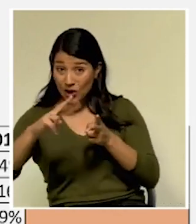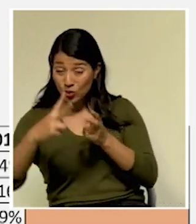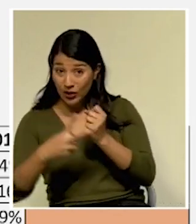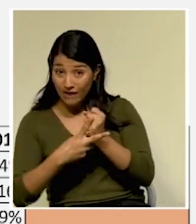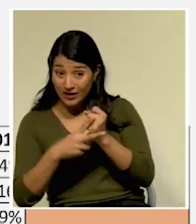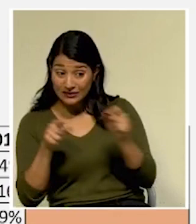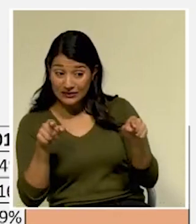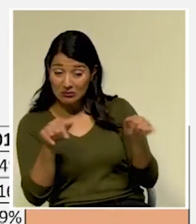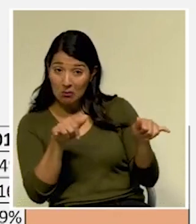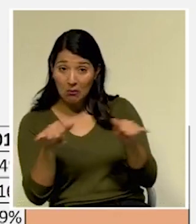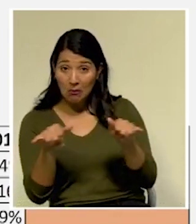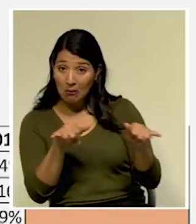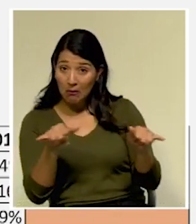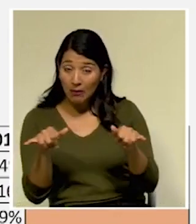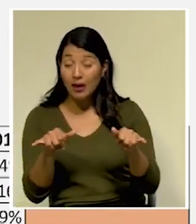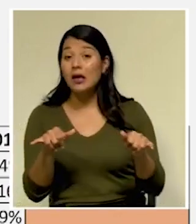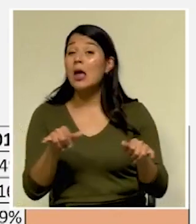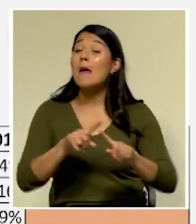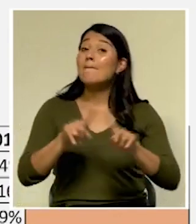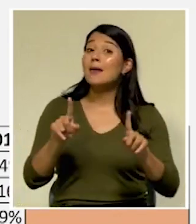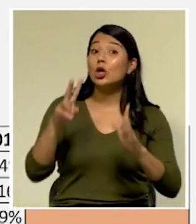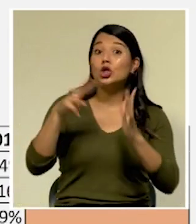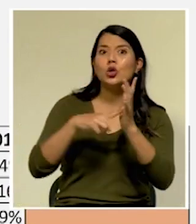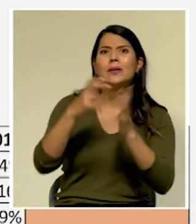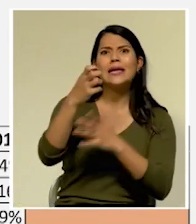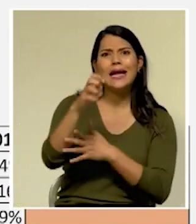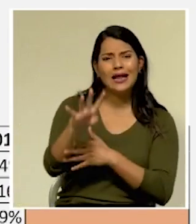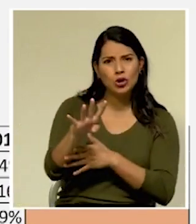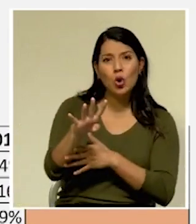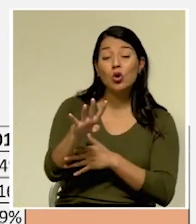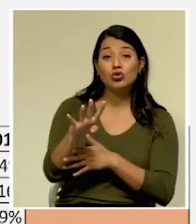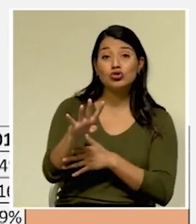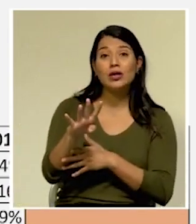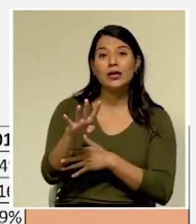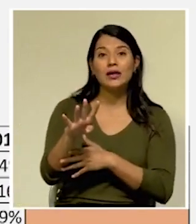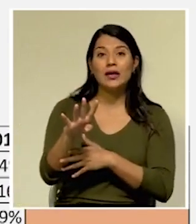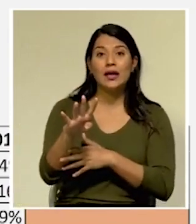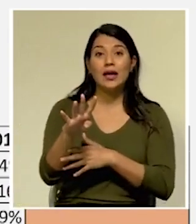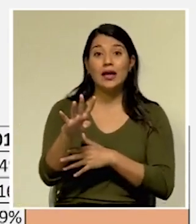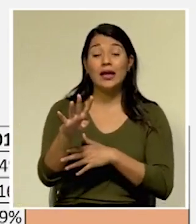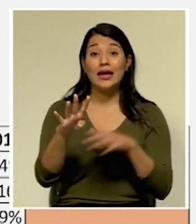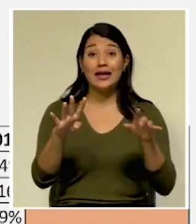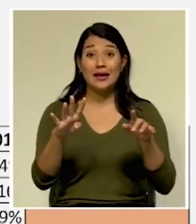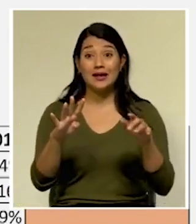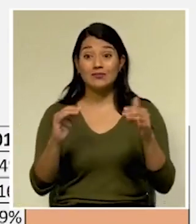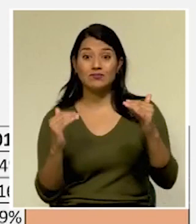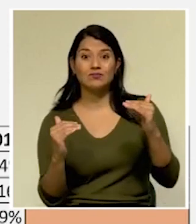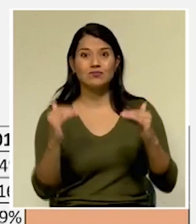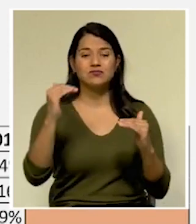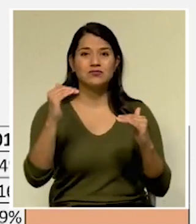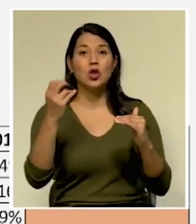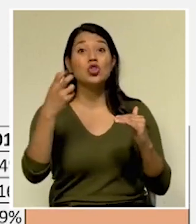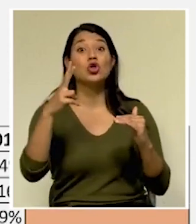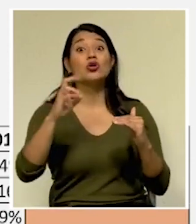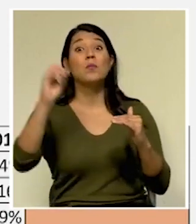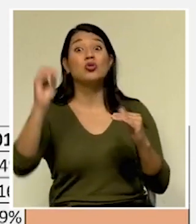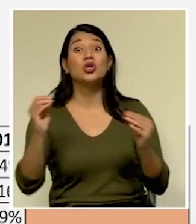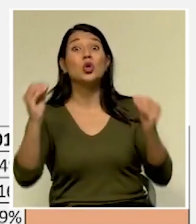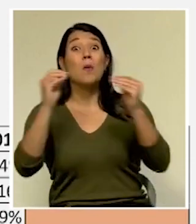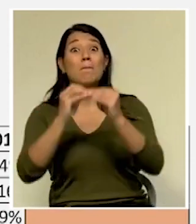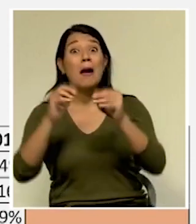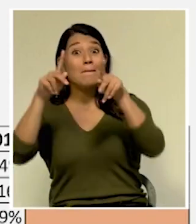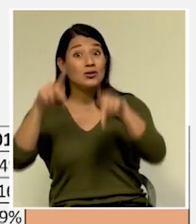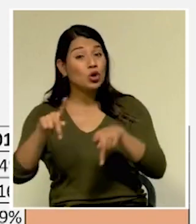al que teníamos en 2014, ¿verdad? Que fue prácticamente 12 puntos más altos que en la primera ronda. Cuidado, y si no, para